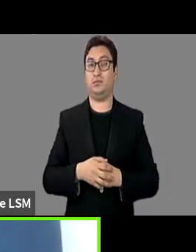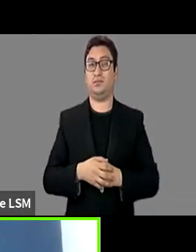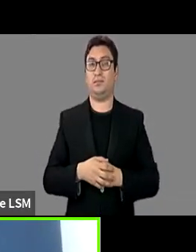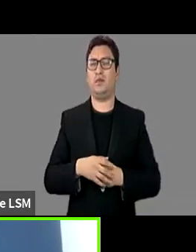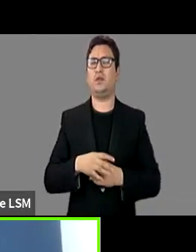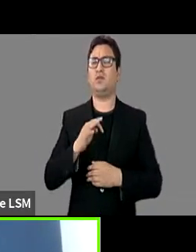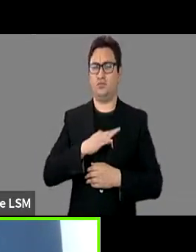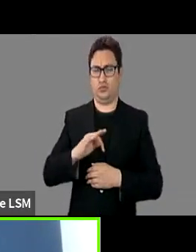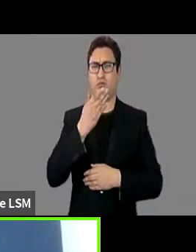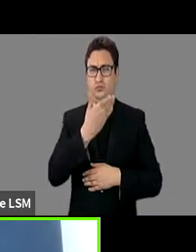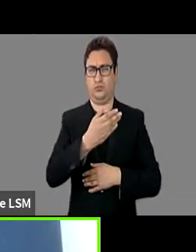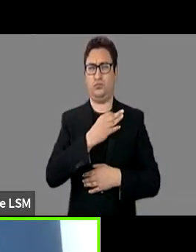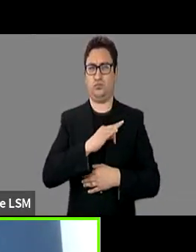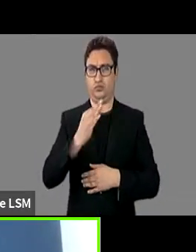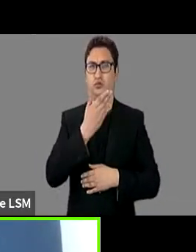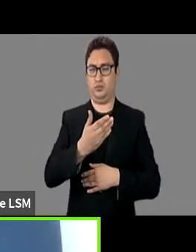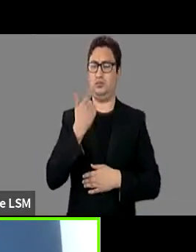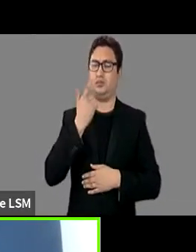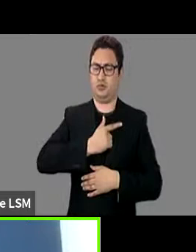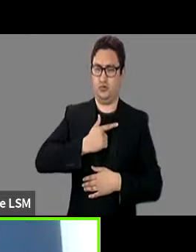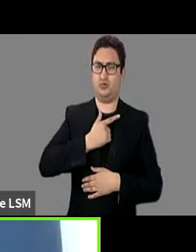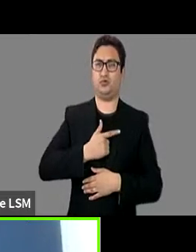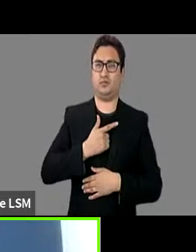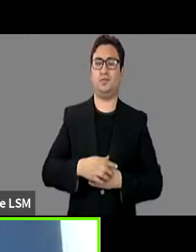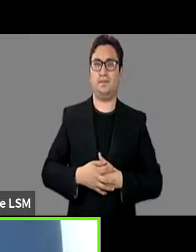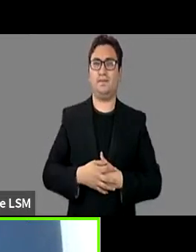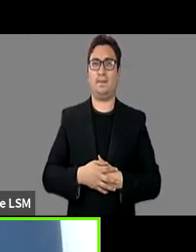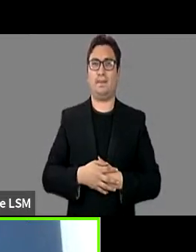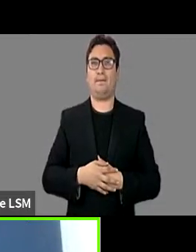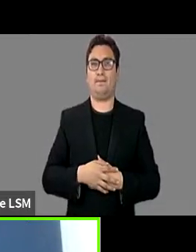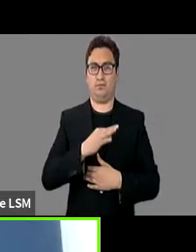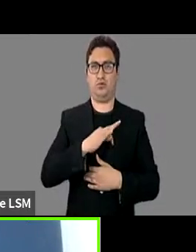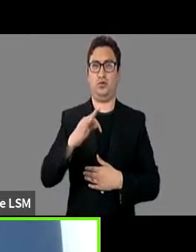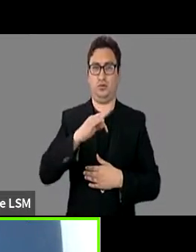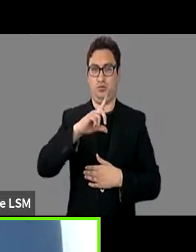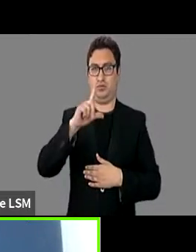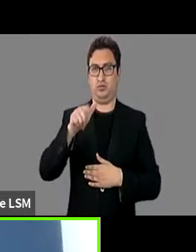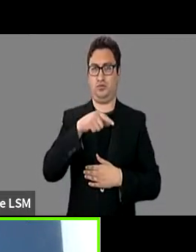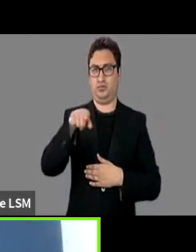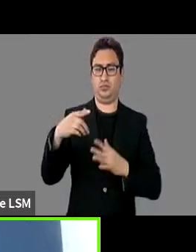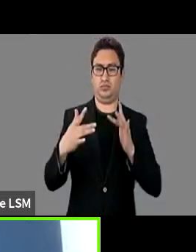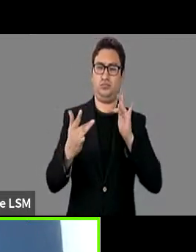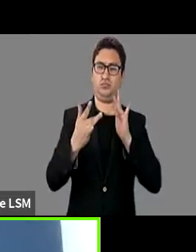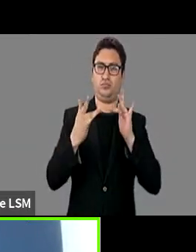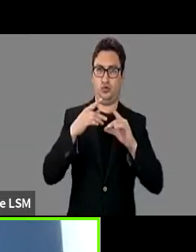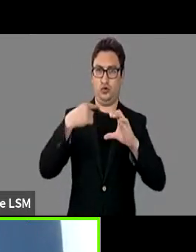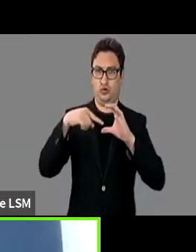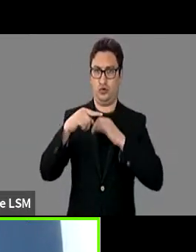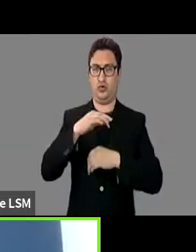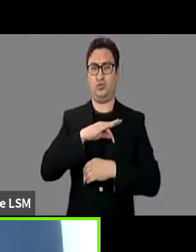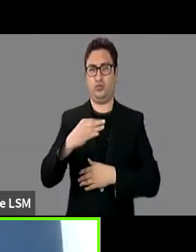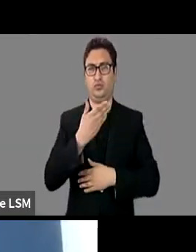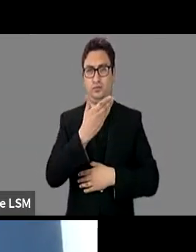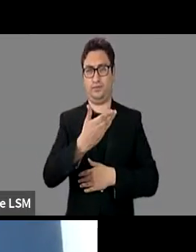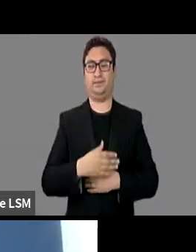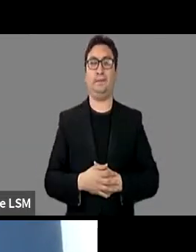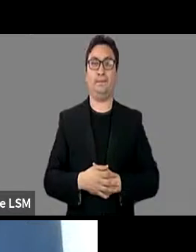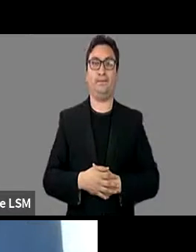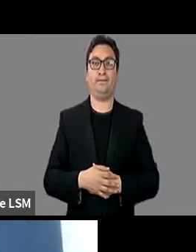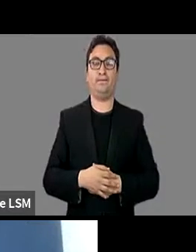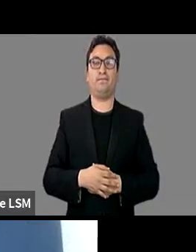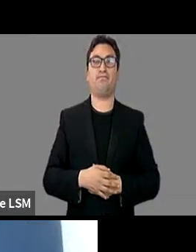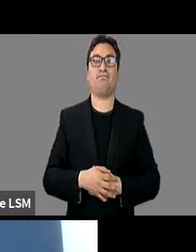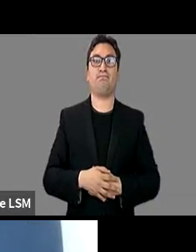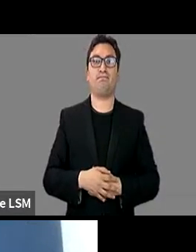gusto les dejamos nuestro correo y con mucho gusto se podría solicitar el apoyo. Ok, muchas gracias,